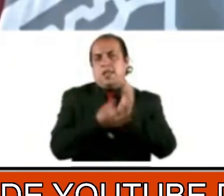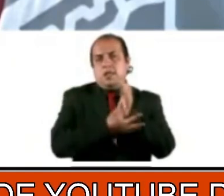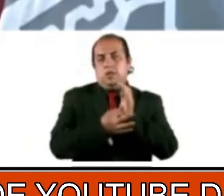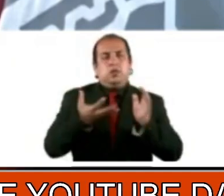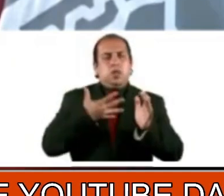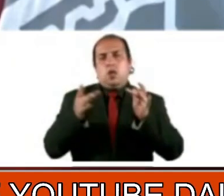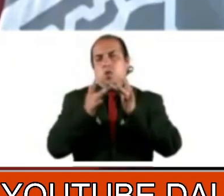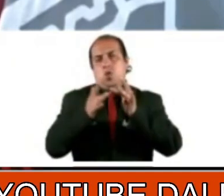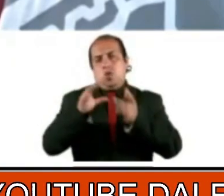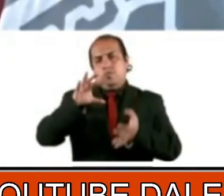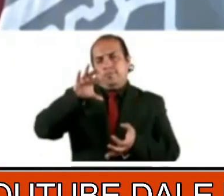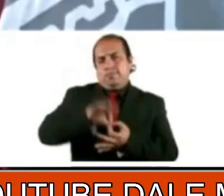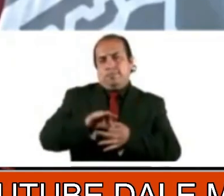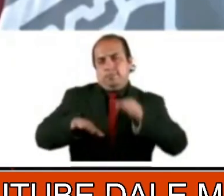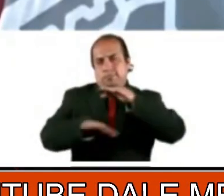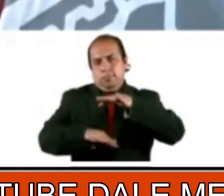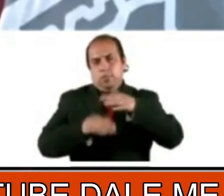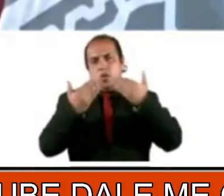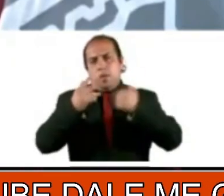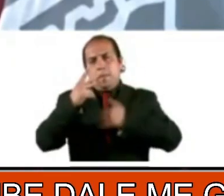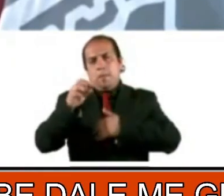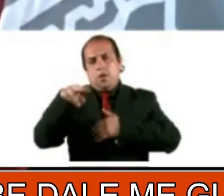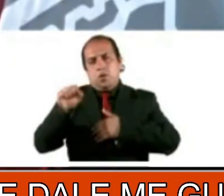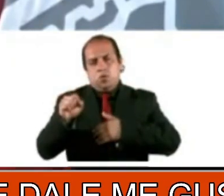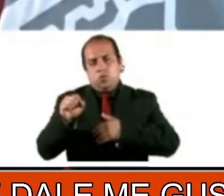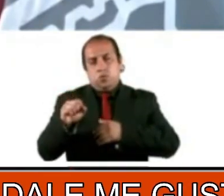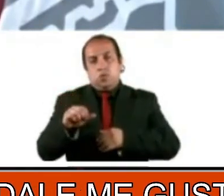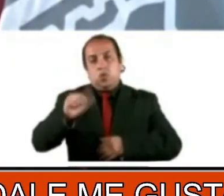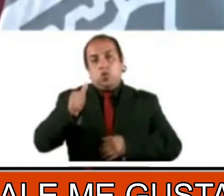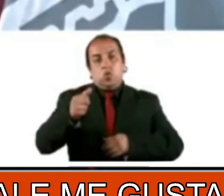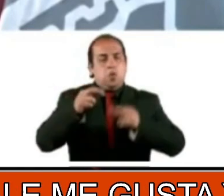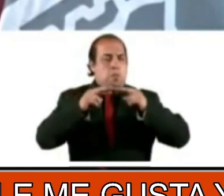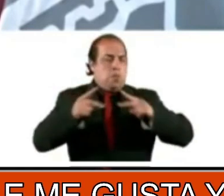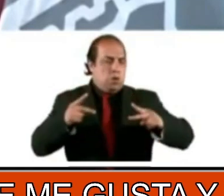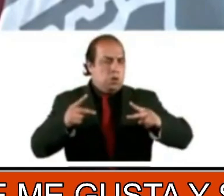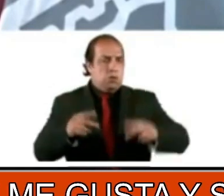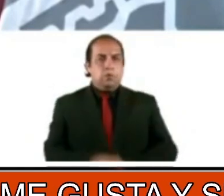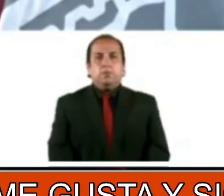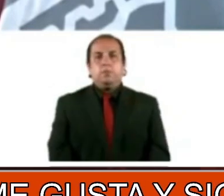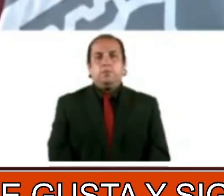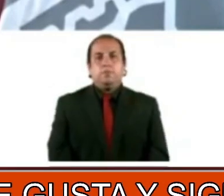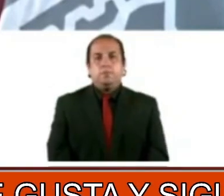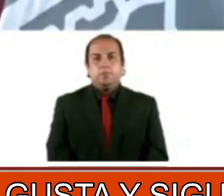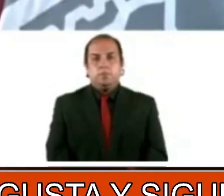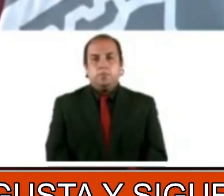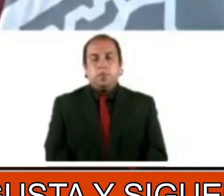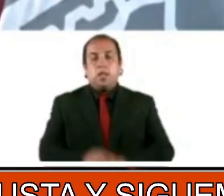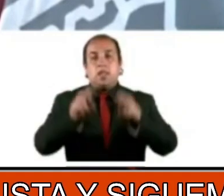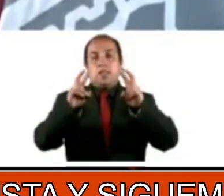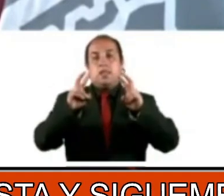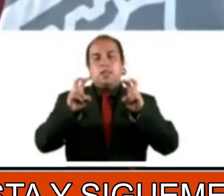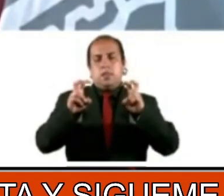al concreto, porque ya no hay pernos. No había muchos y se rompieron el resto. Eso en términos